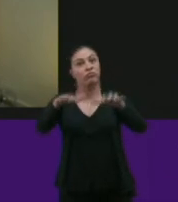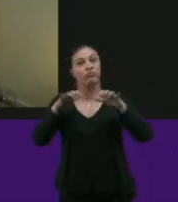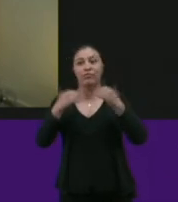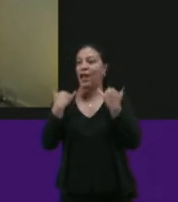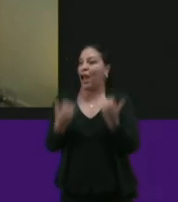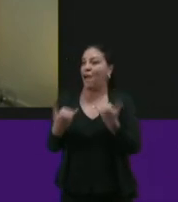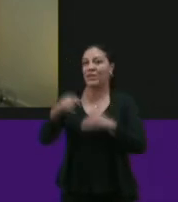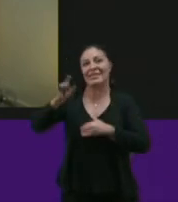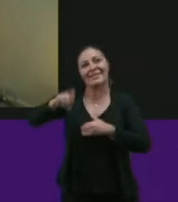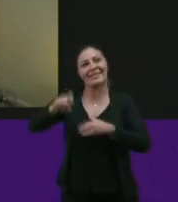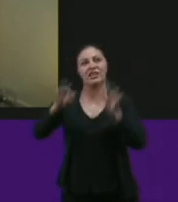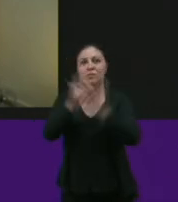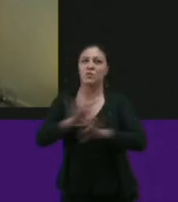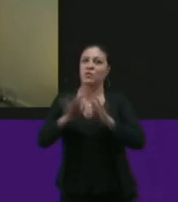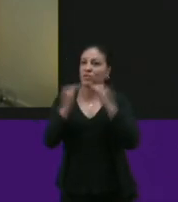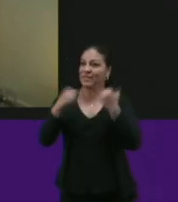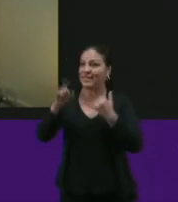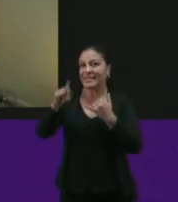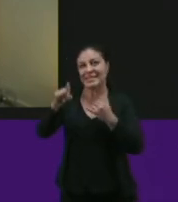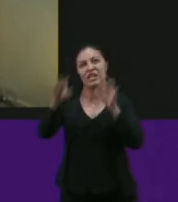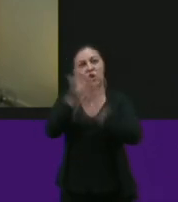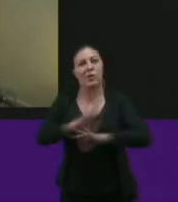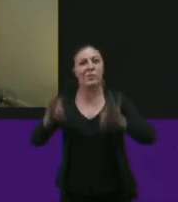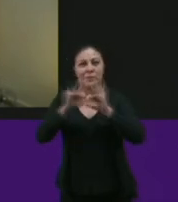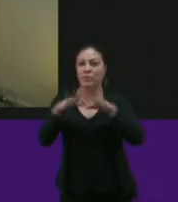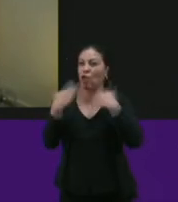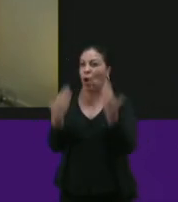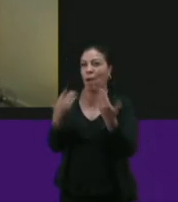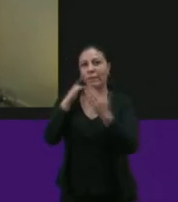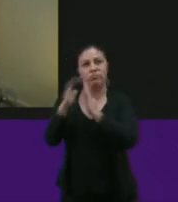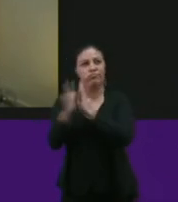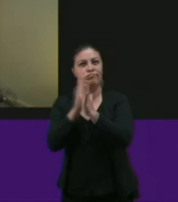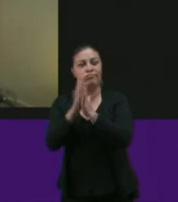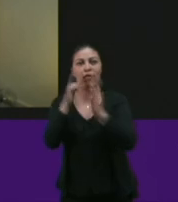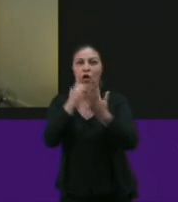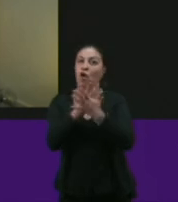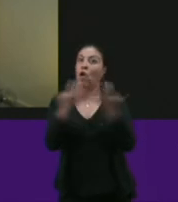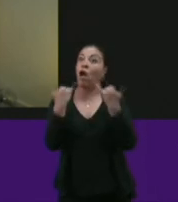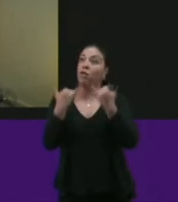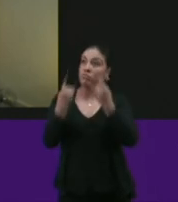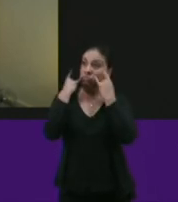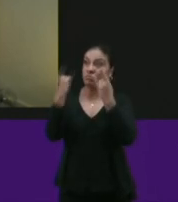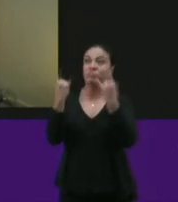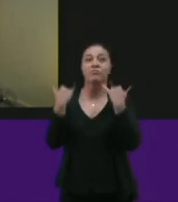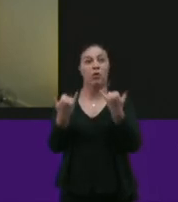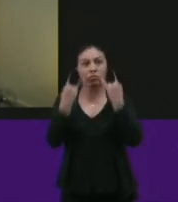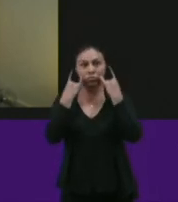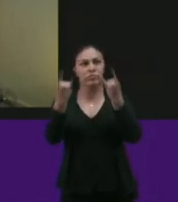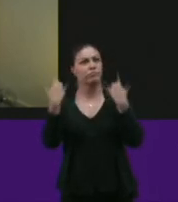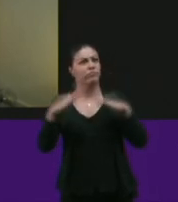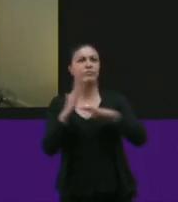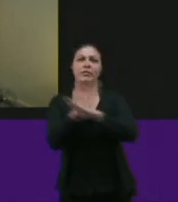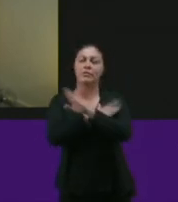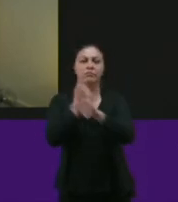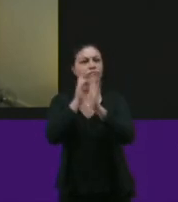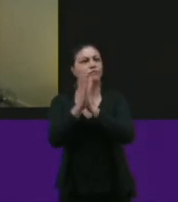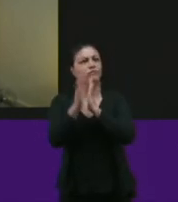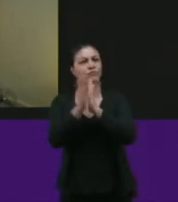necesitamos sacar todo el jugo del mundo. Bueno, muy interesante todo lo que dices.